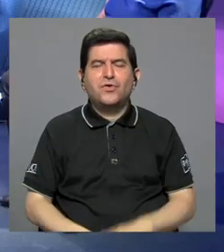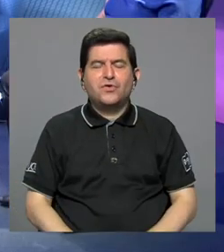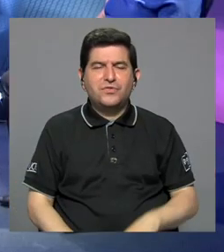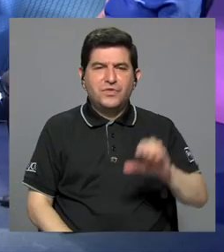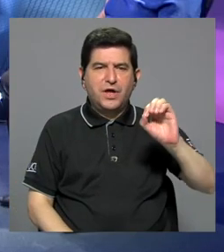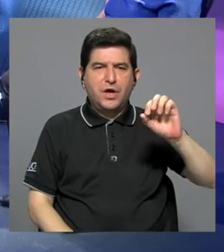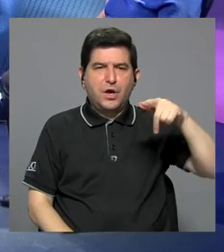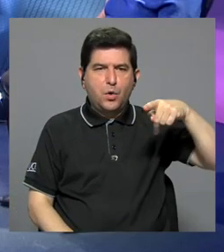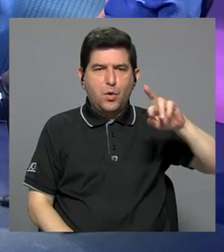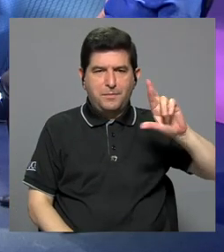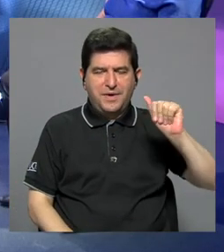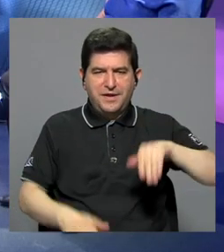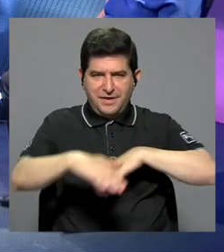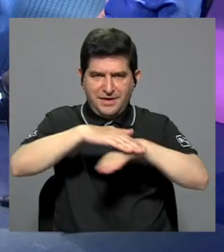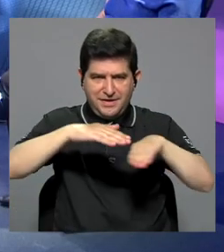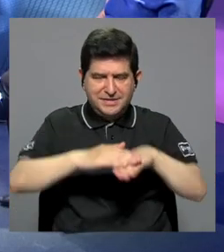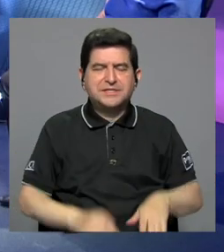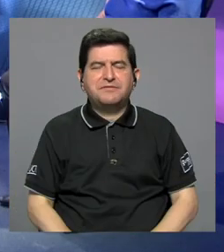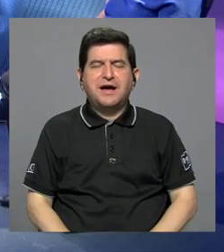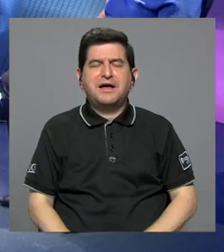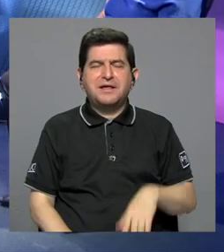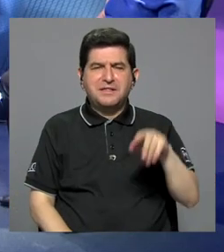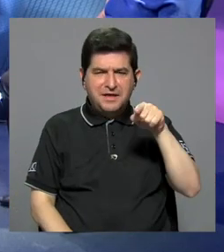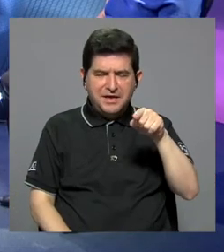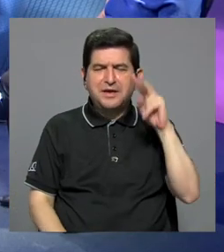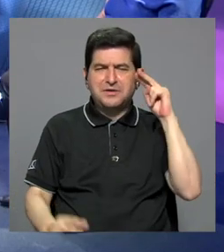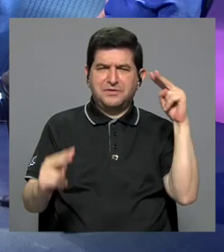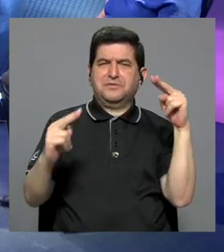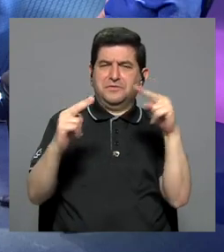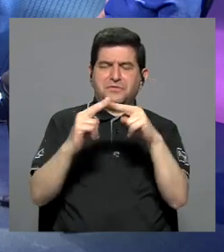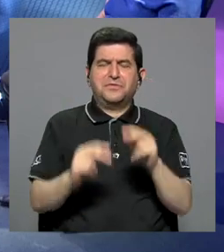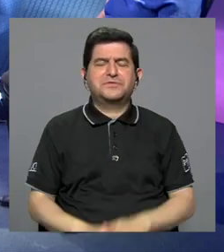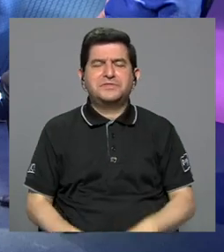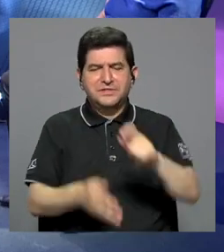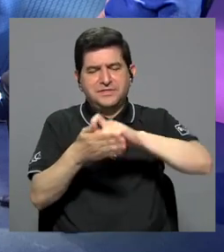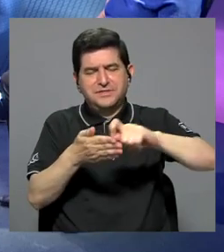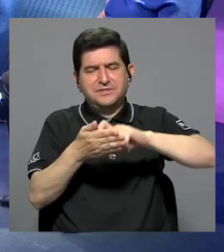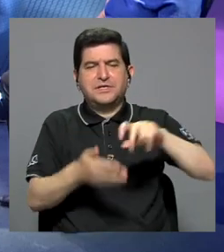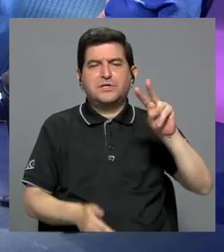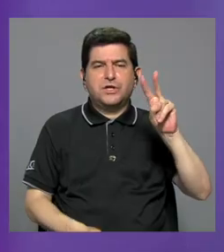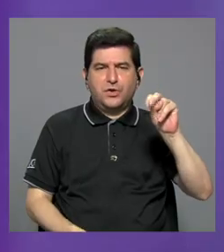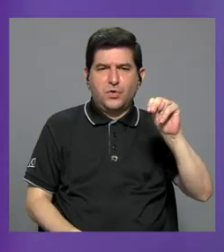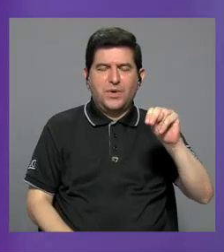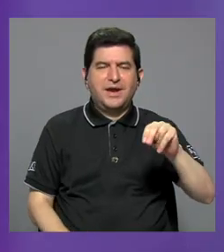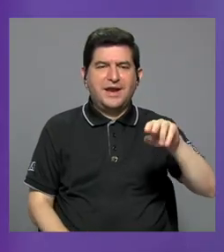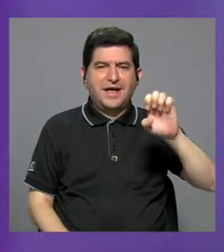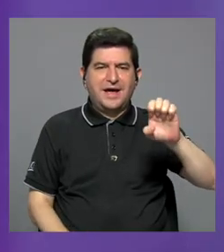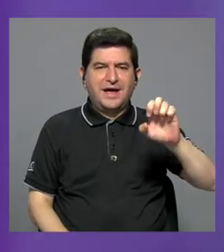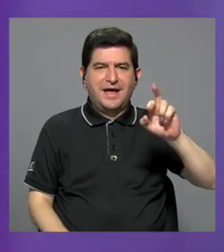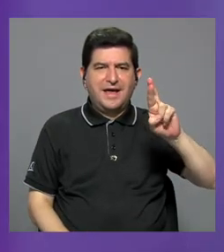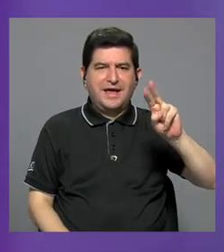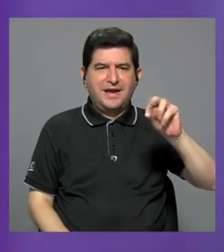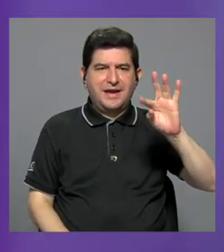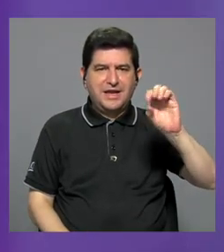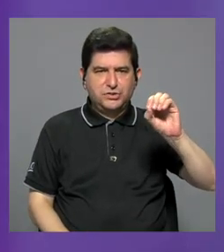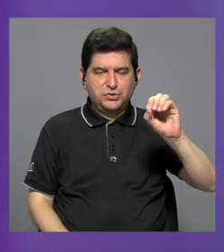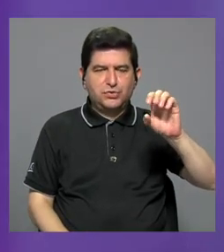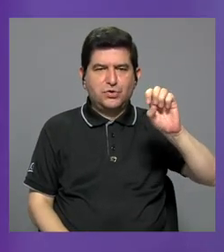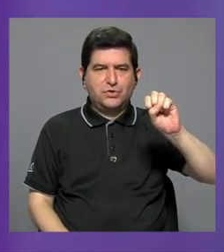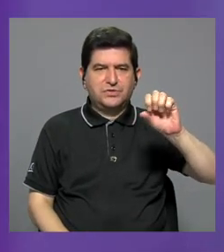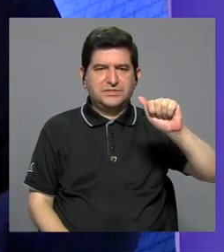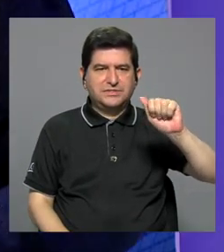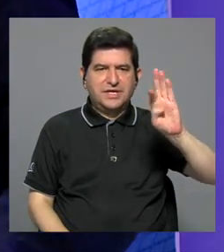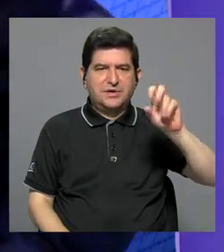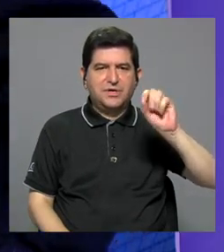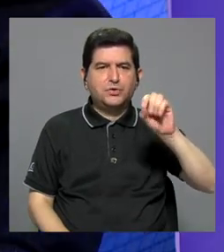ópera basada en la reconocida novela de Ernesto Sábato. Carlos Castro, háblanos sobre esta